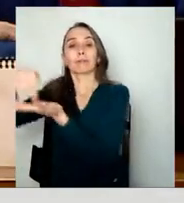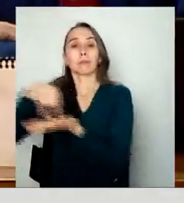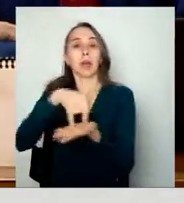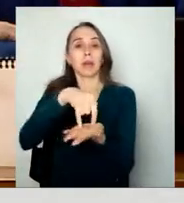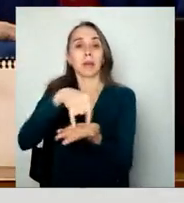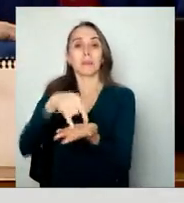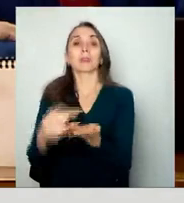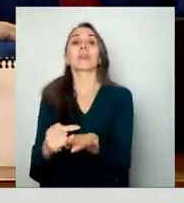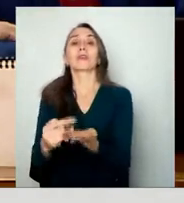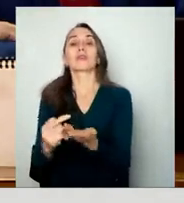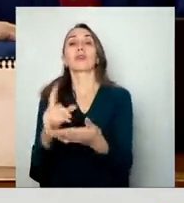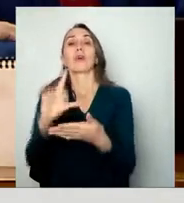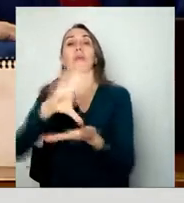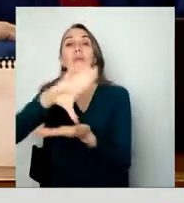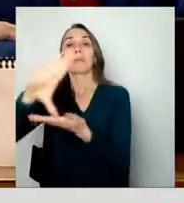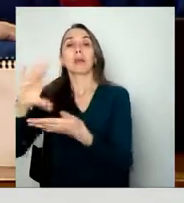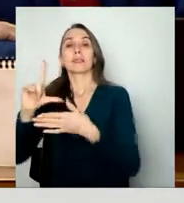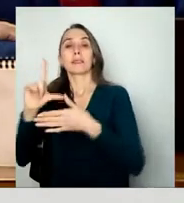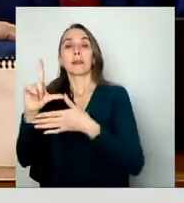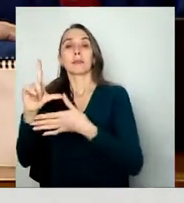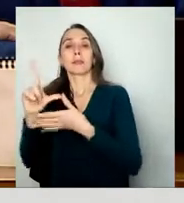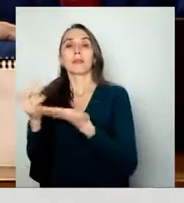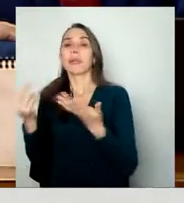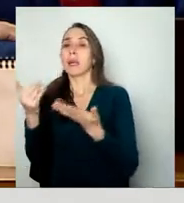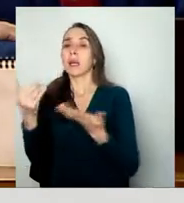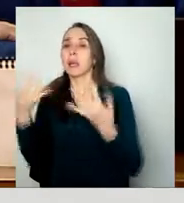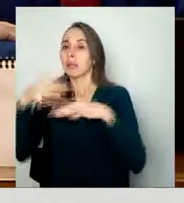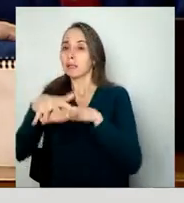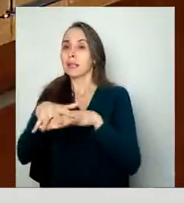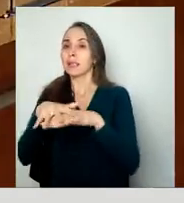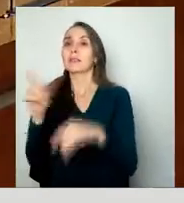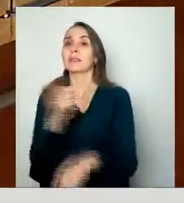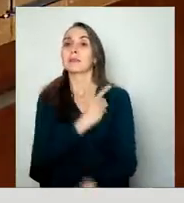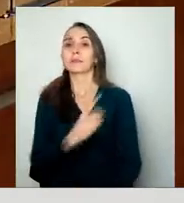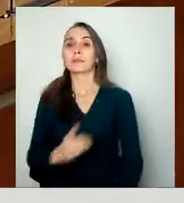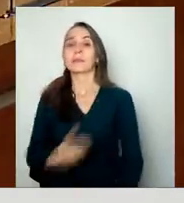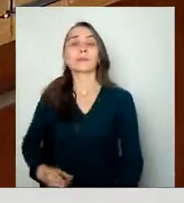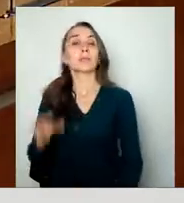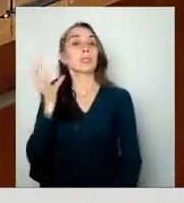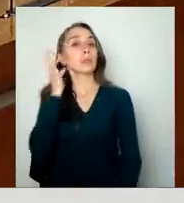integración parlamentaria la diputada Jimena ossandón